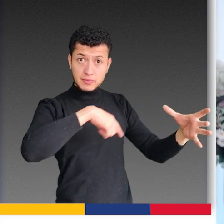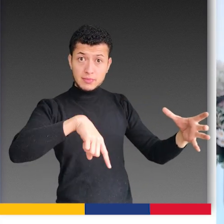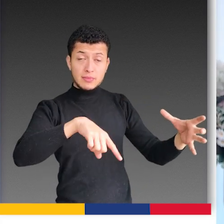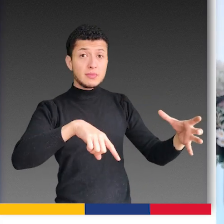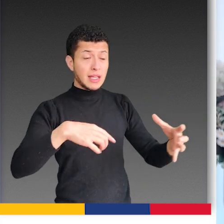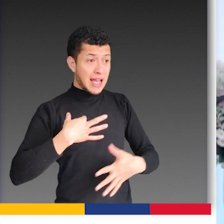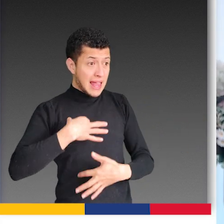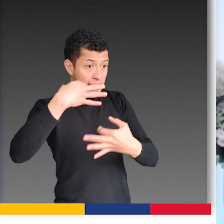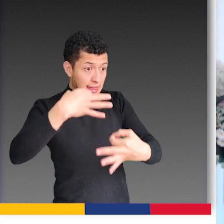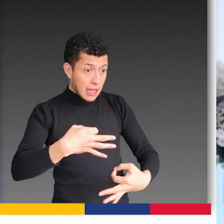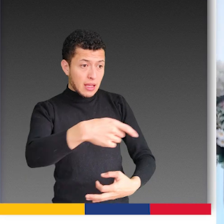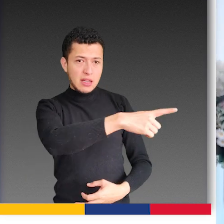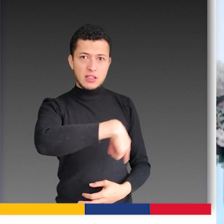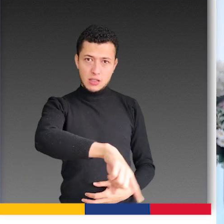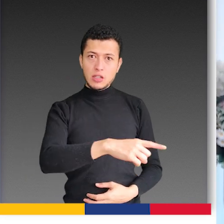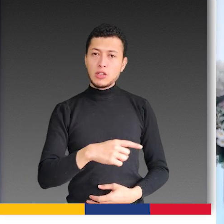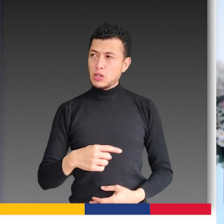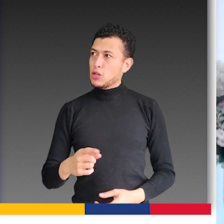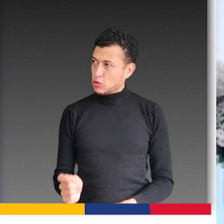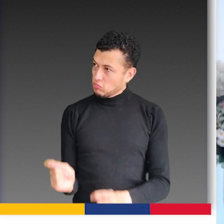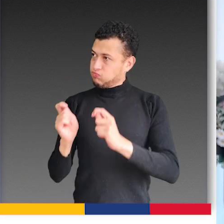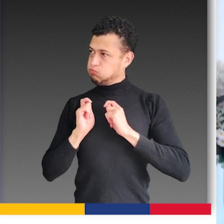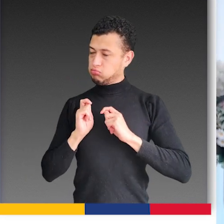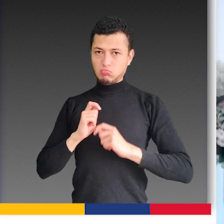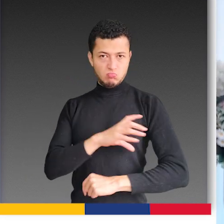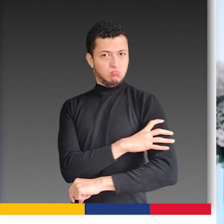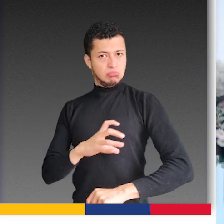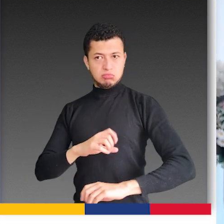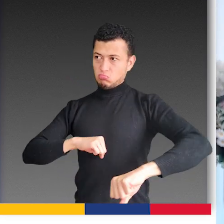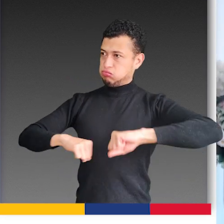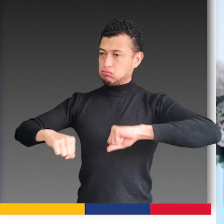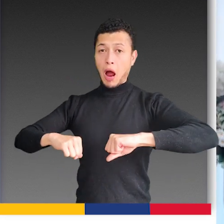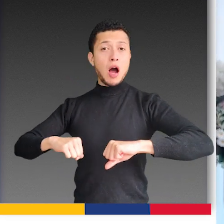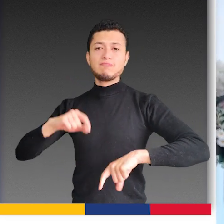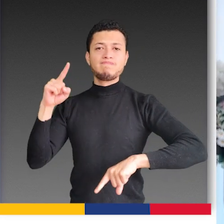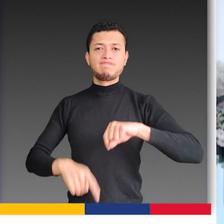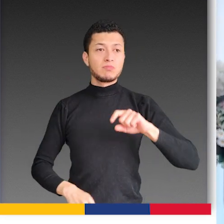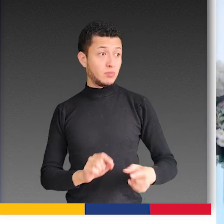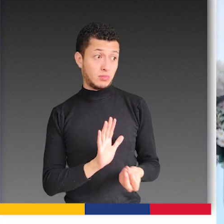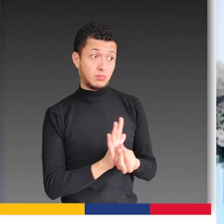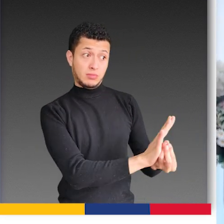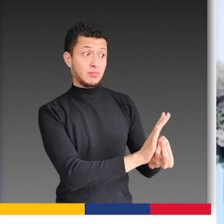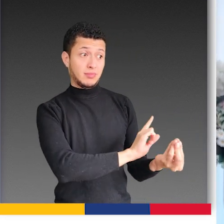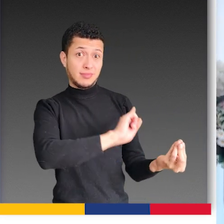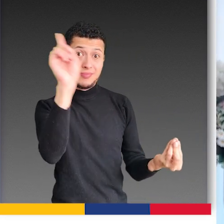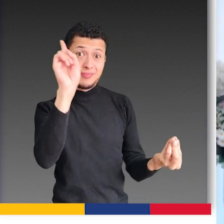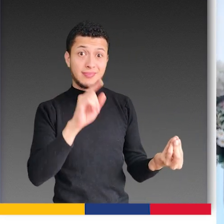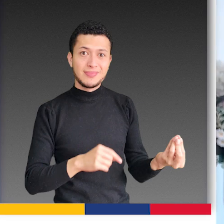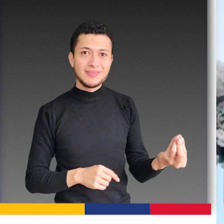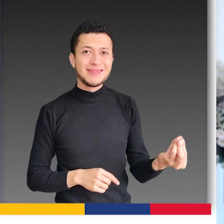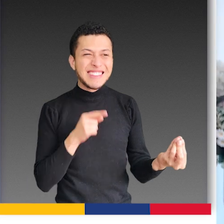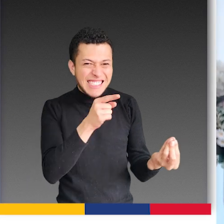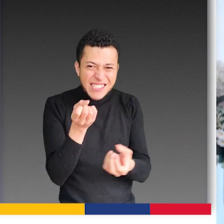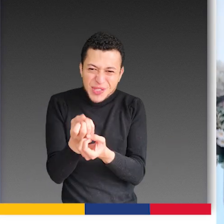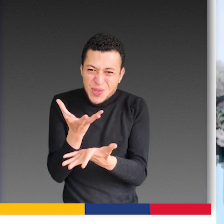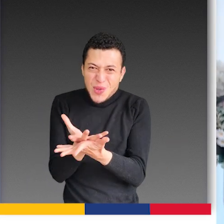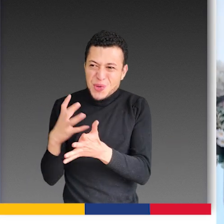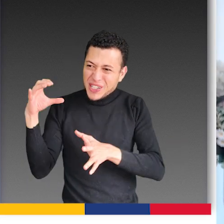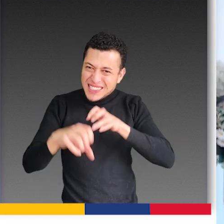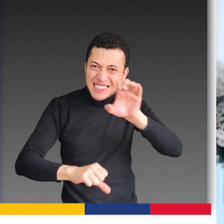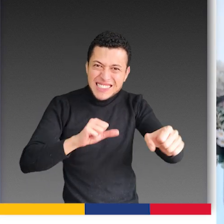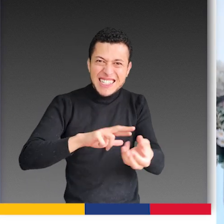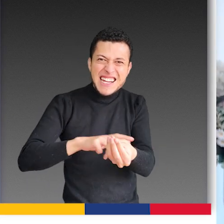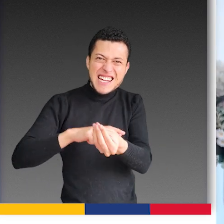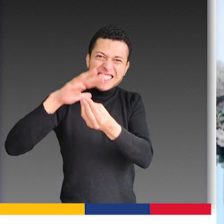la dignidad de un pueblo y de ese pueblo que nunca puede atreverse a disputar ese poder, sí,